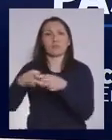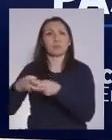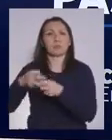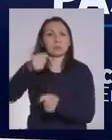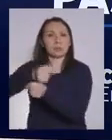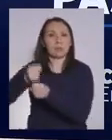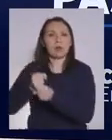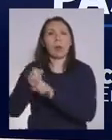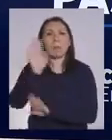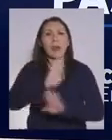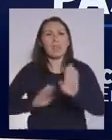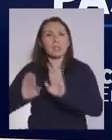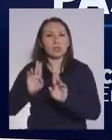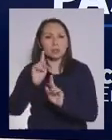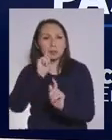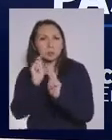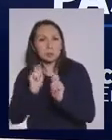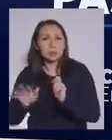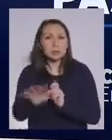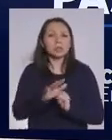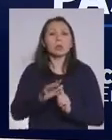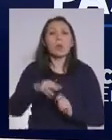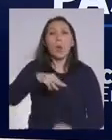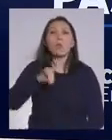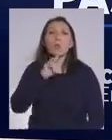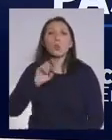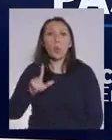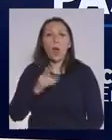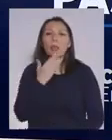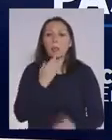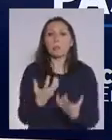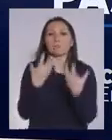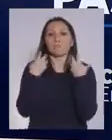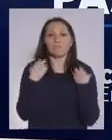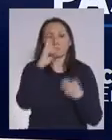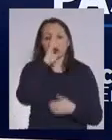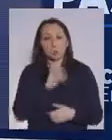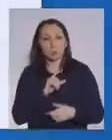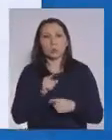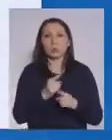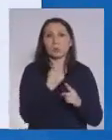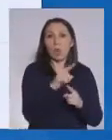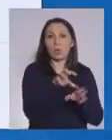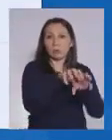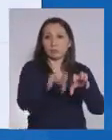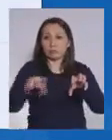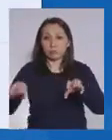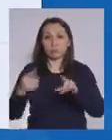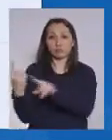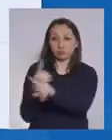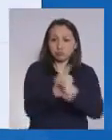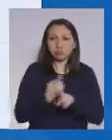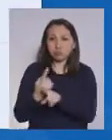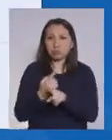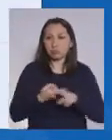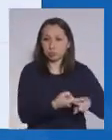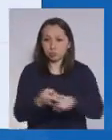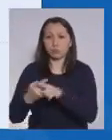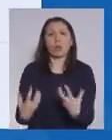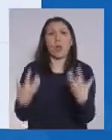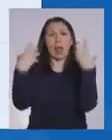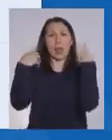experto en prevención de riesgos el rol de las mutualidades queremos que las partes producto del diálogo social sean los